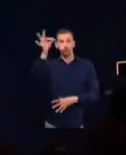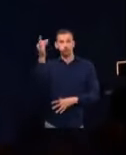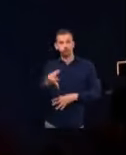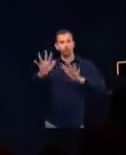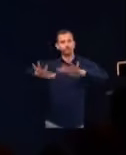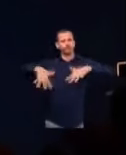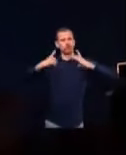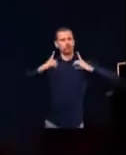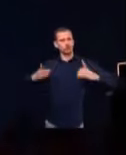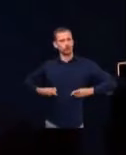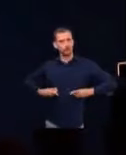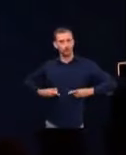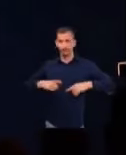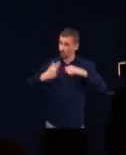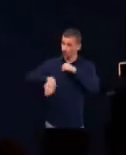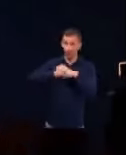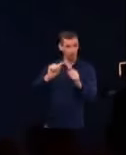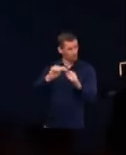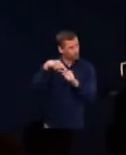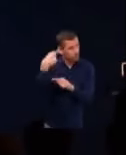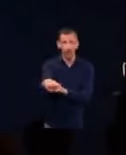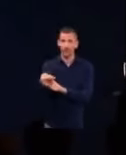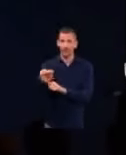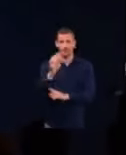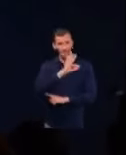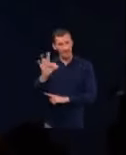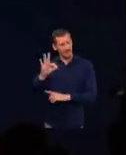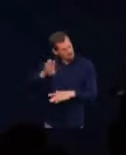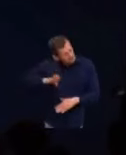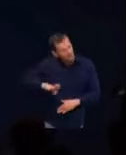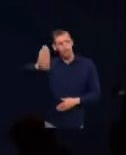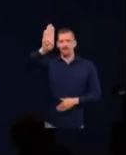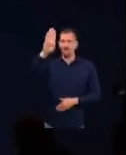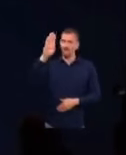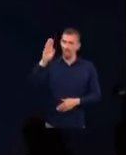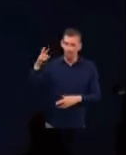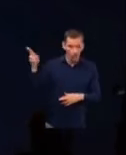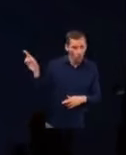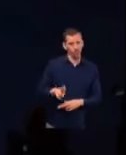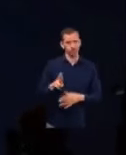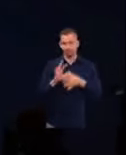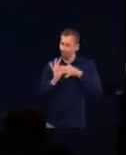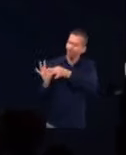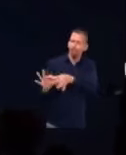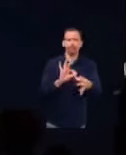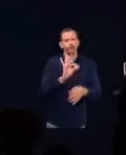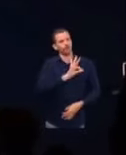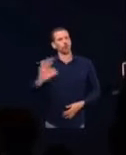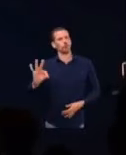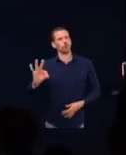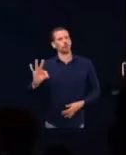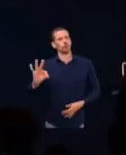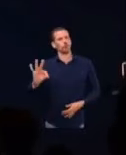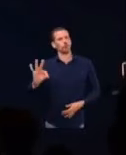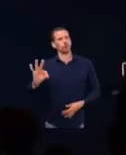la semaine prochaine le redressement de la France et le rétablissement de l'unité et de la concorde